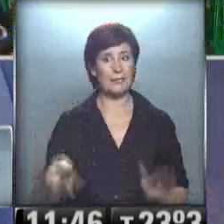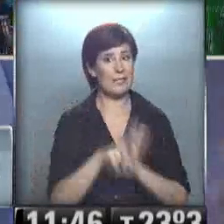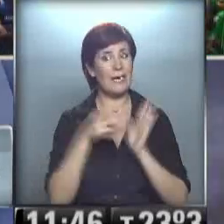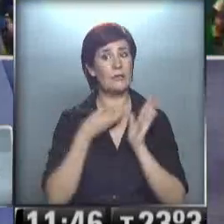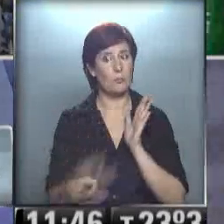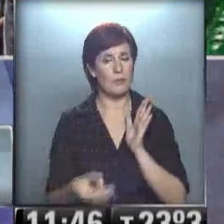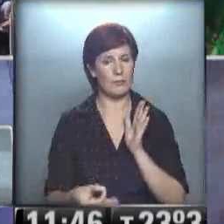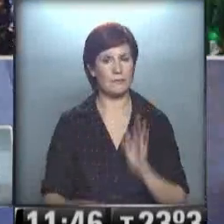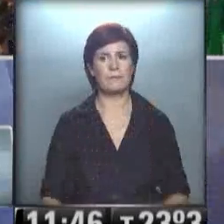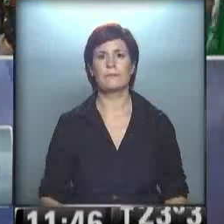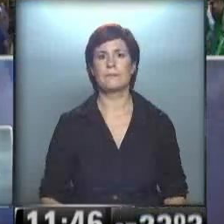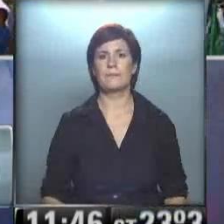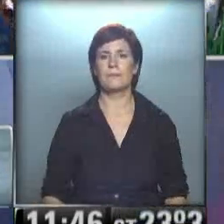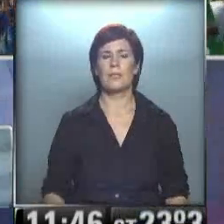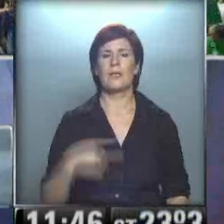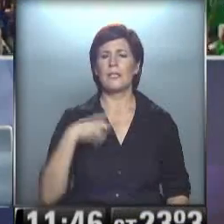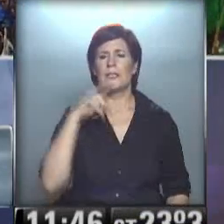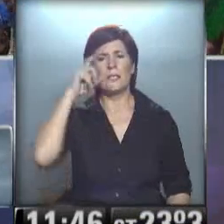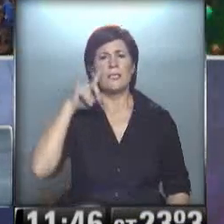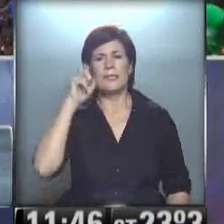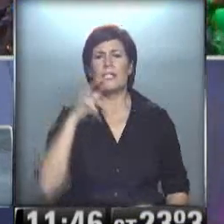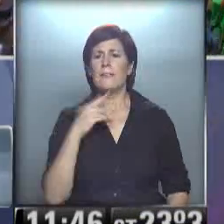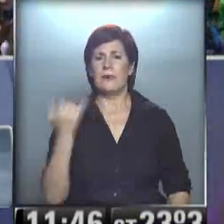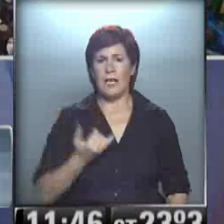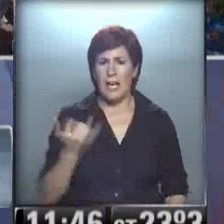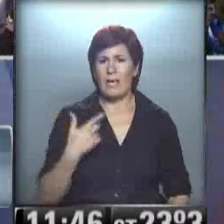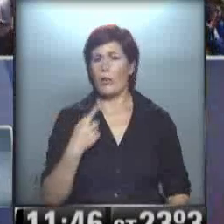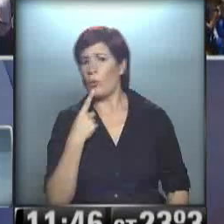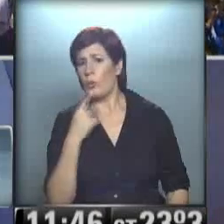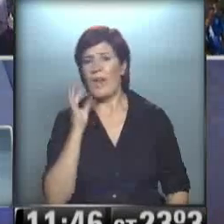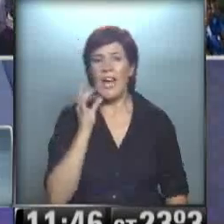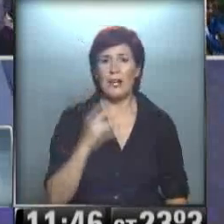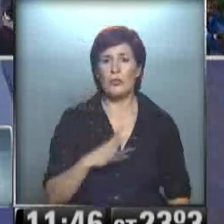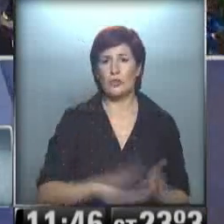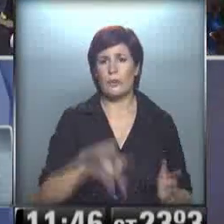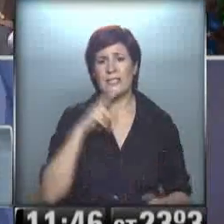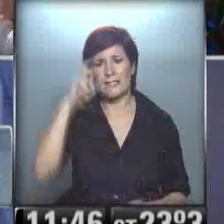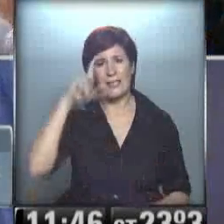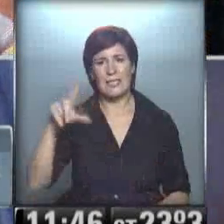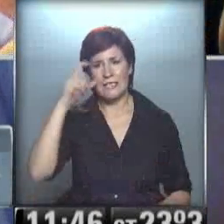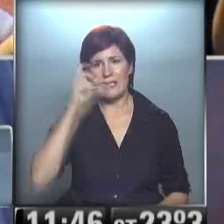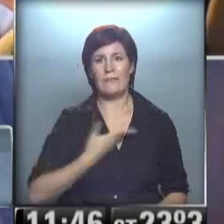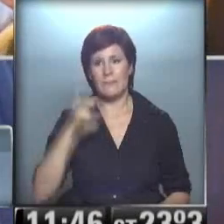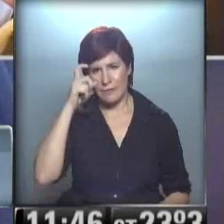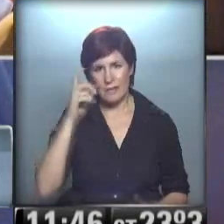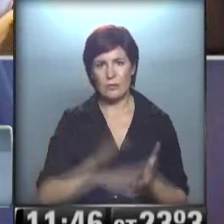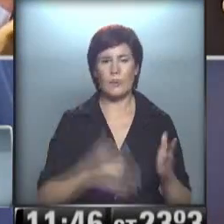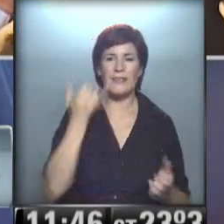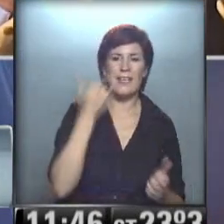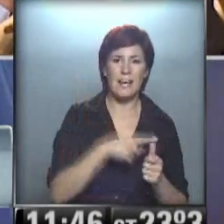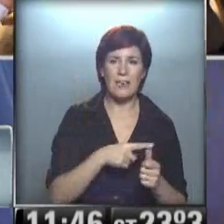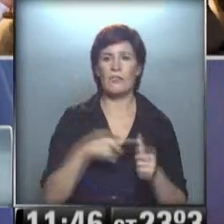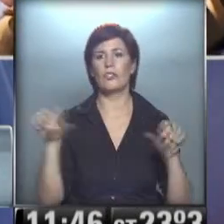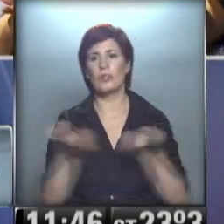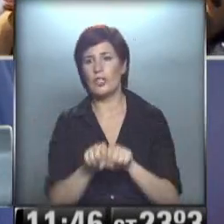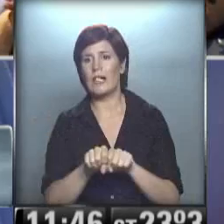A ver, ¿hay alguna duda con relación a Telefe? Digo, el planteo de Telefe, el planteo de la Telefónica con el canal de aire, algún desprendimiento, ¿qué van a